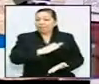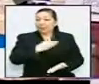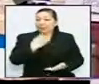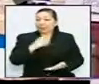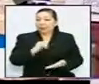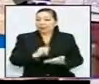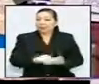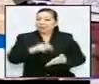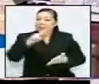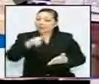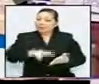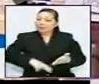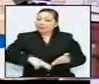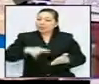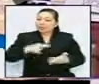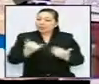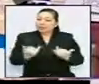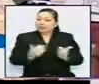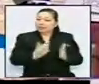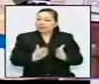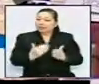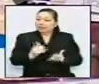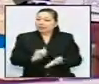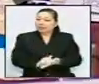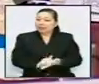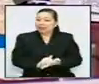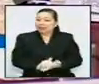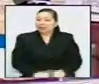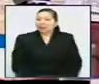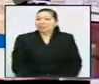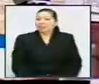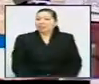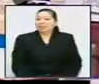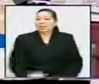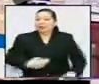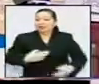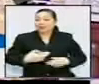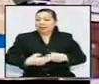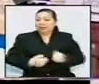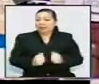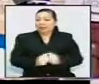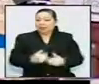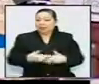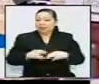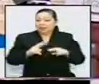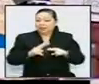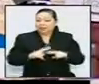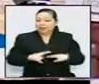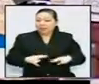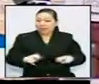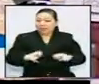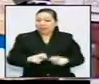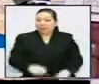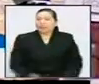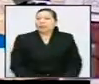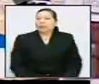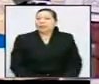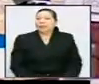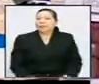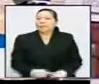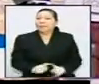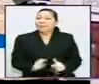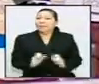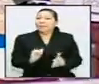que sean revisados y ellos determinen qué tipo de delito es y continúe con el proceso de investigación. Entonces,